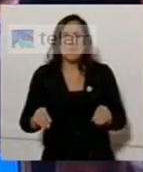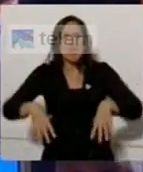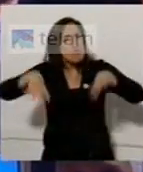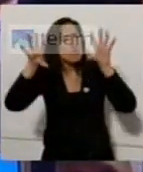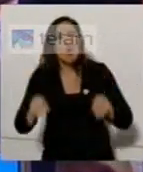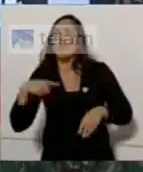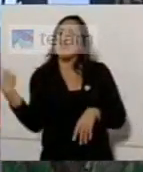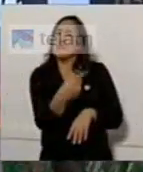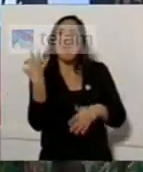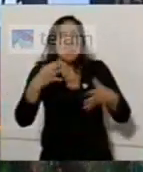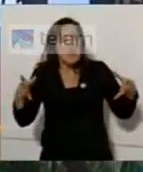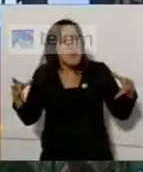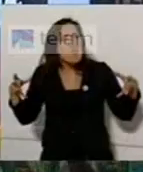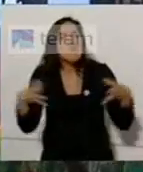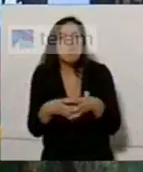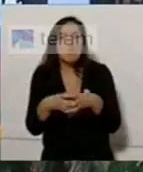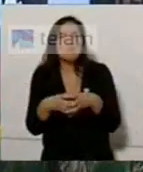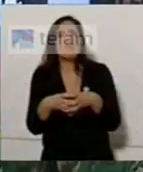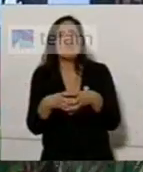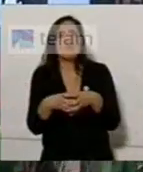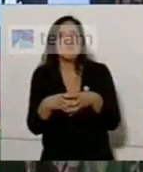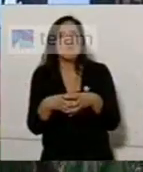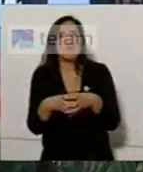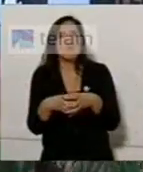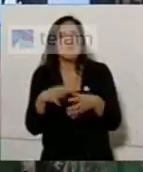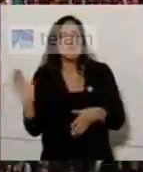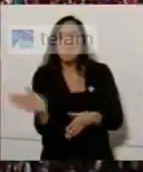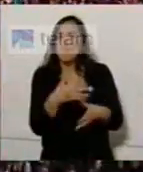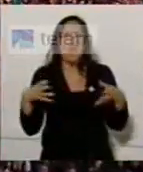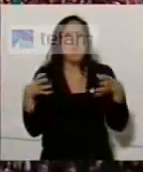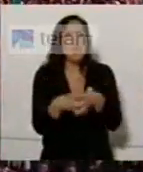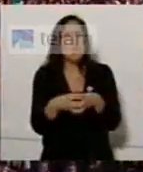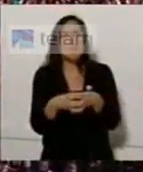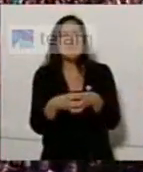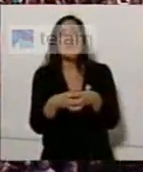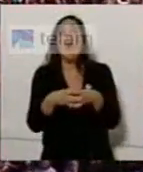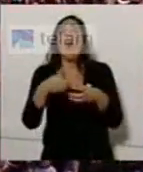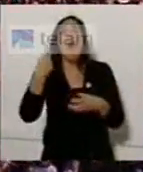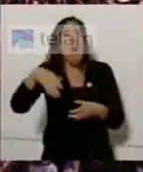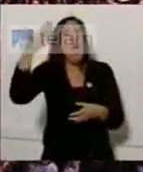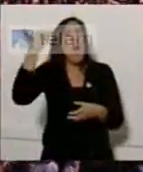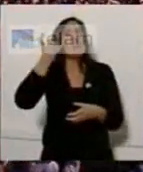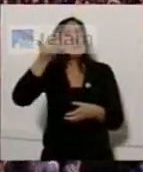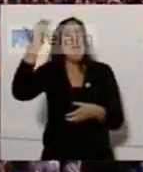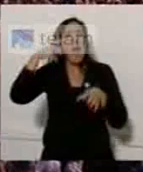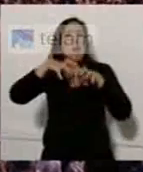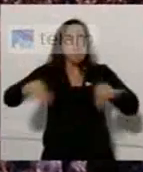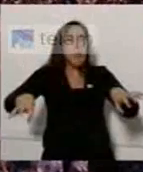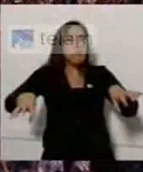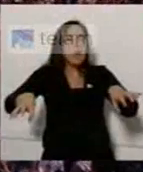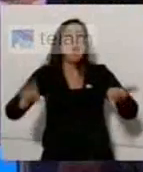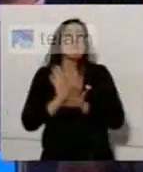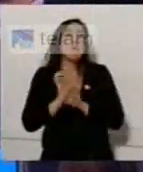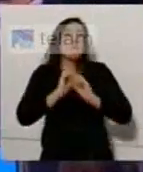todos juntos. Cada vez que nos hemos desunido, las cosas fueron mal para